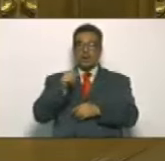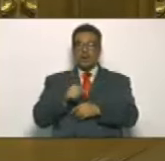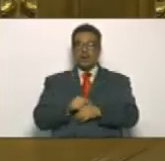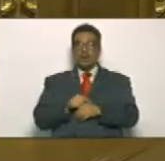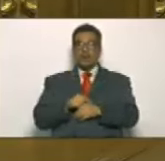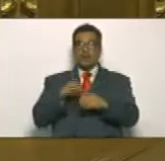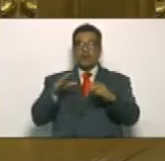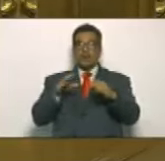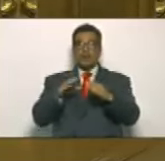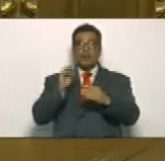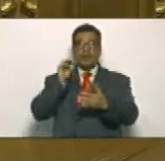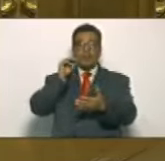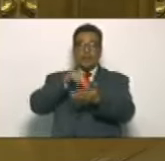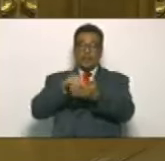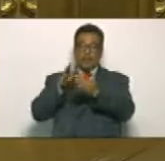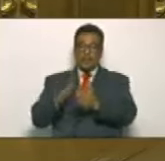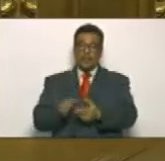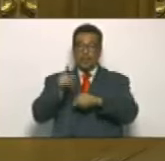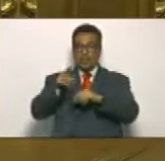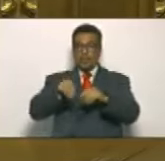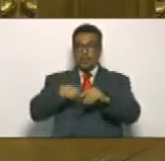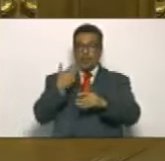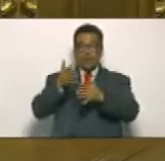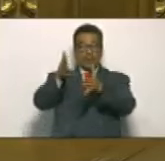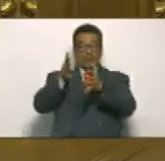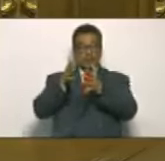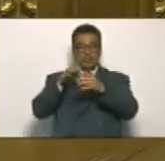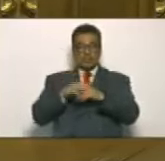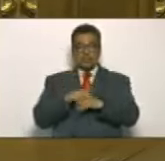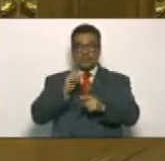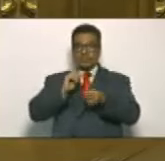oriundo del estado Miranda, tuvo destacadas